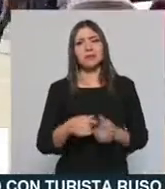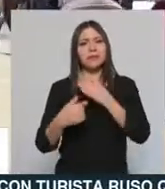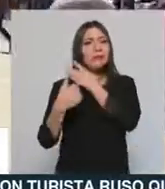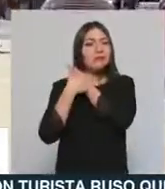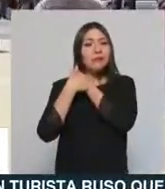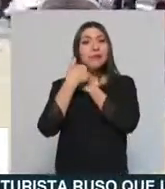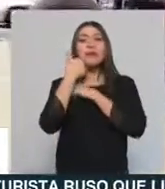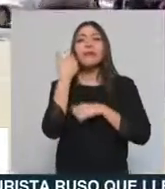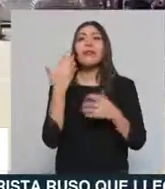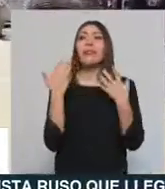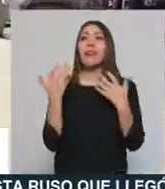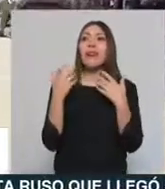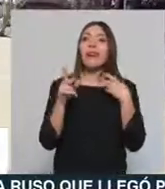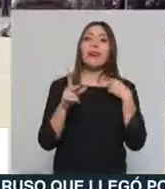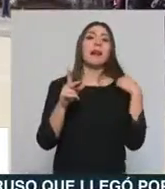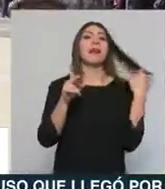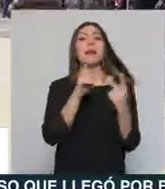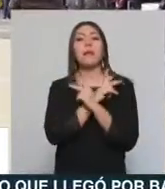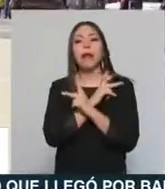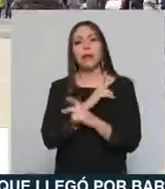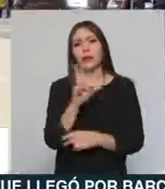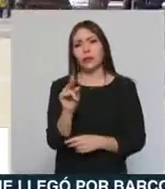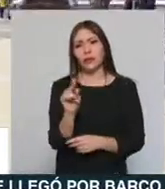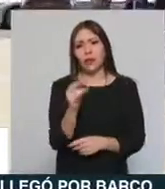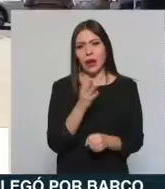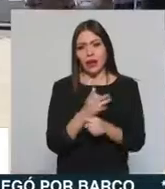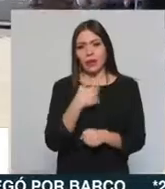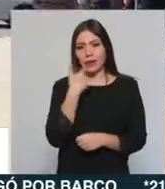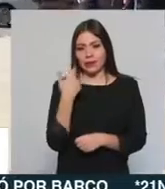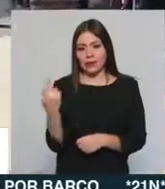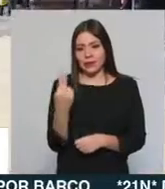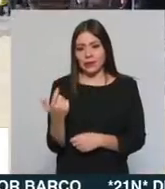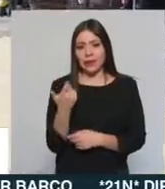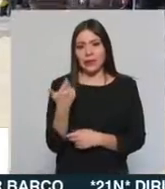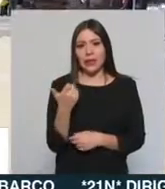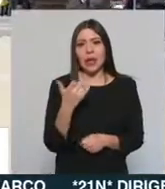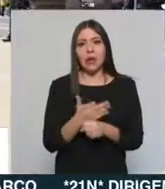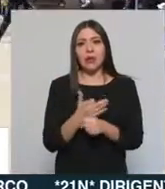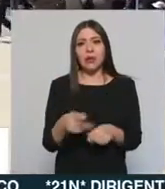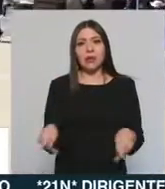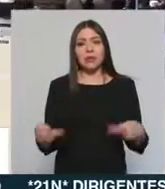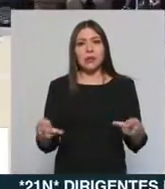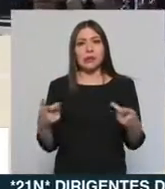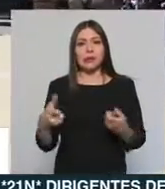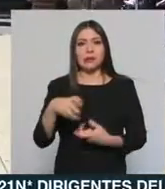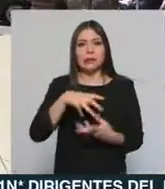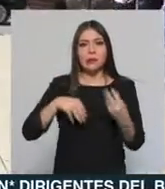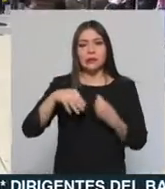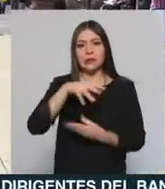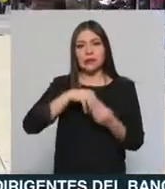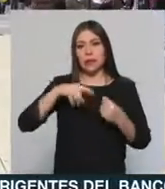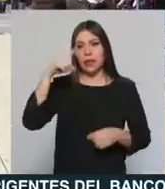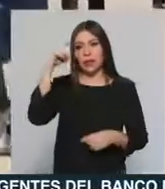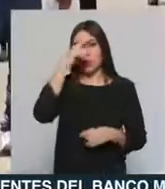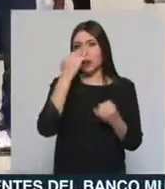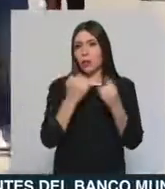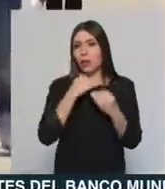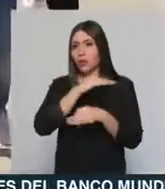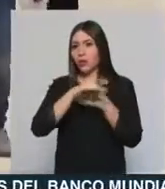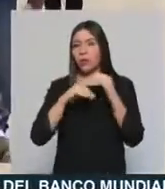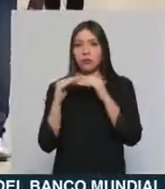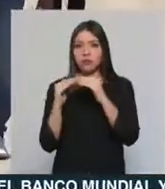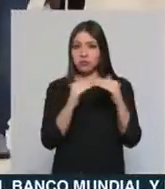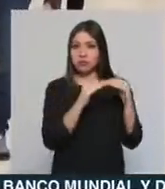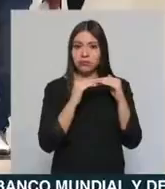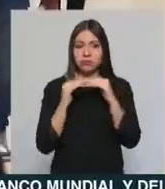bien quiero dinero, ¿no? Más bien ahorita las ventas, si te das cuenta, están muy difíciles, bastante, y es para todo, es parejo. Al